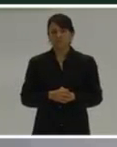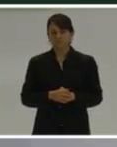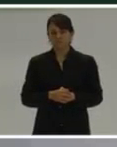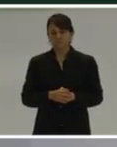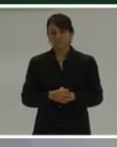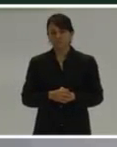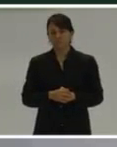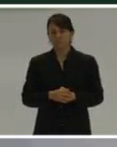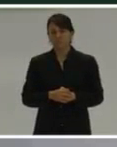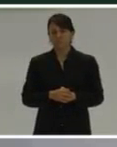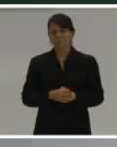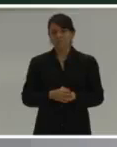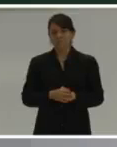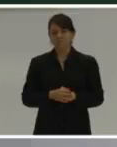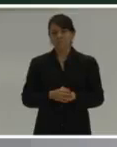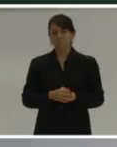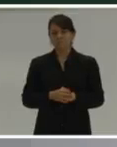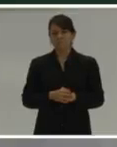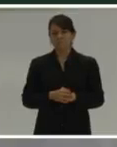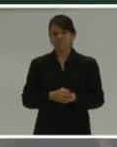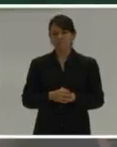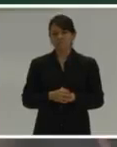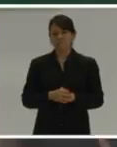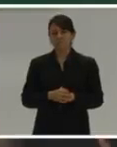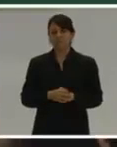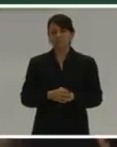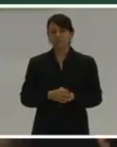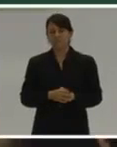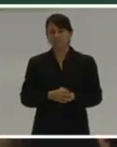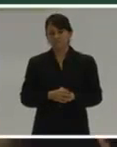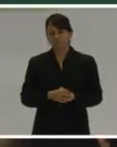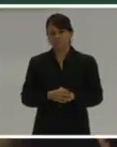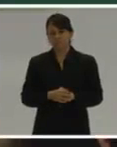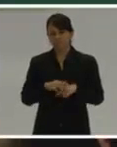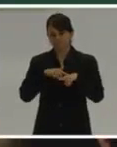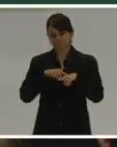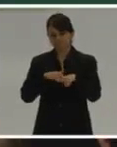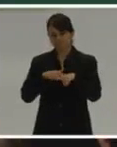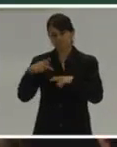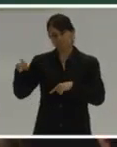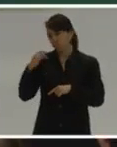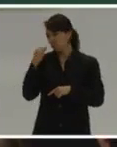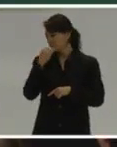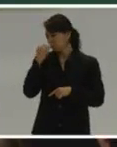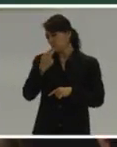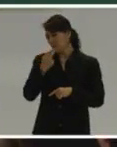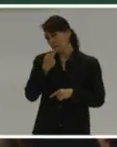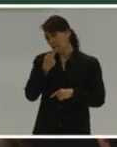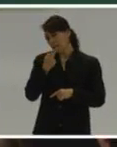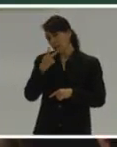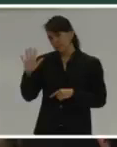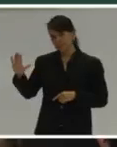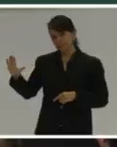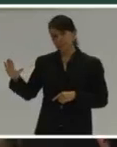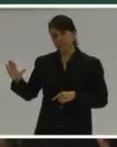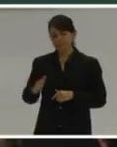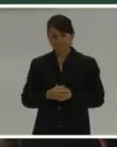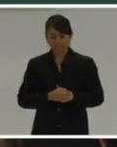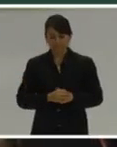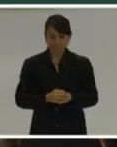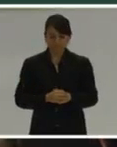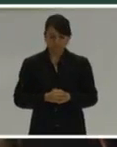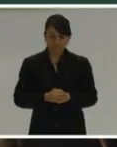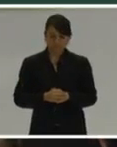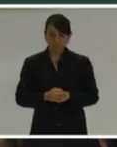wakisiwa, parlana, hichurunja, hiwas toketa, hiwas amuyumpi,